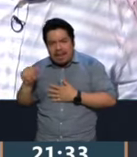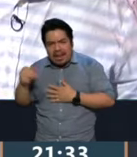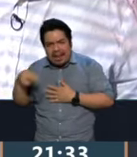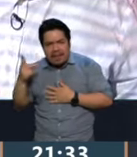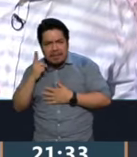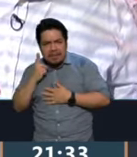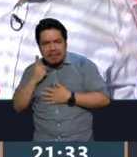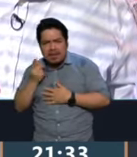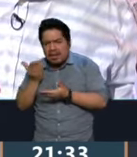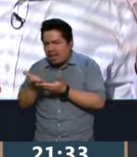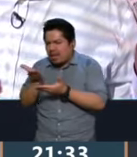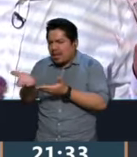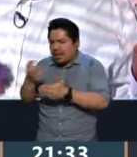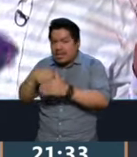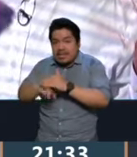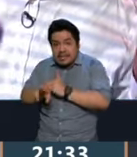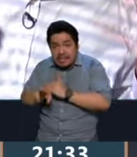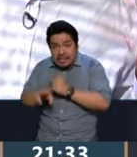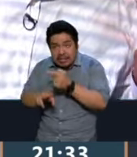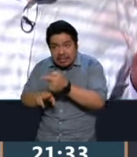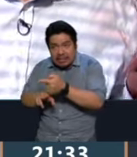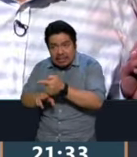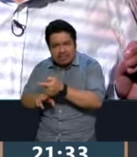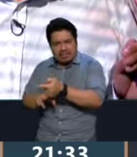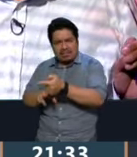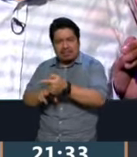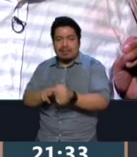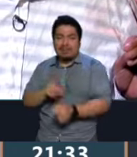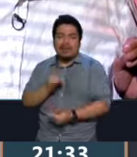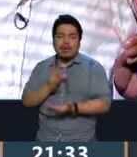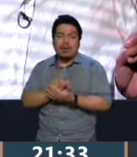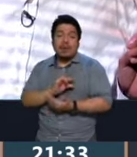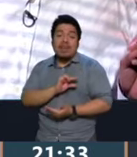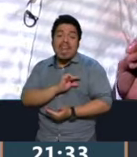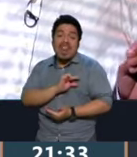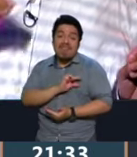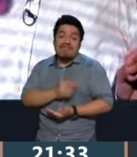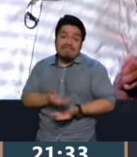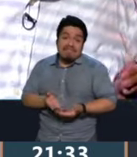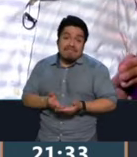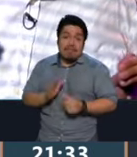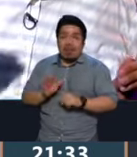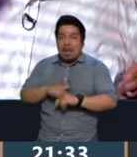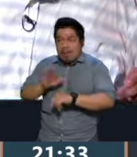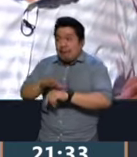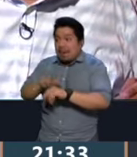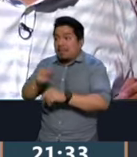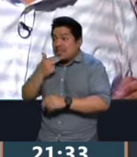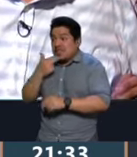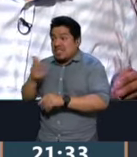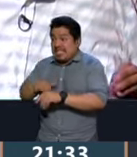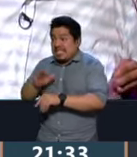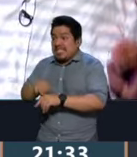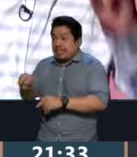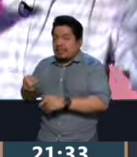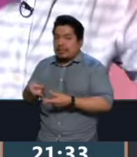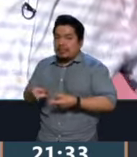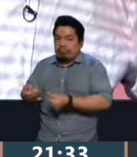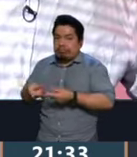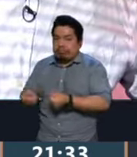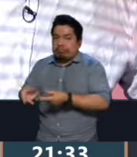tema del metro, pero en realidad lo que quieren es privatizarlo, porque quieren que los que más viajamos paguemos más.